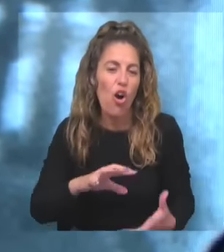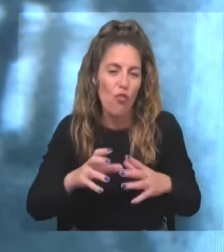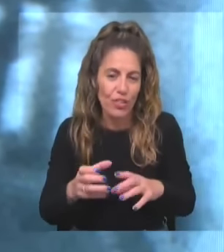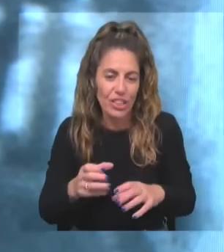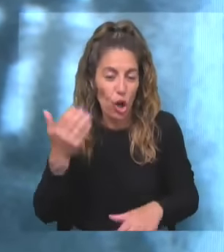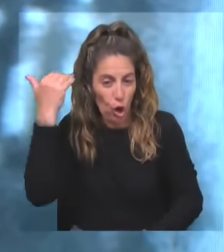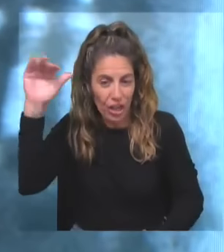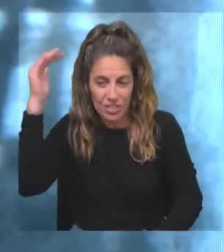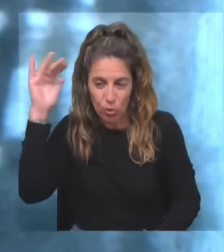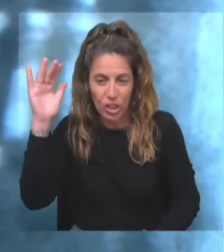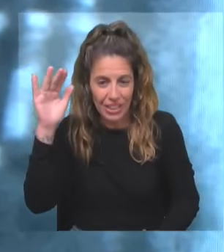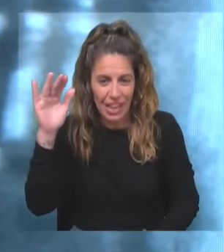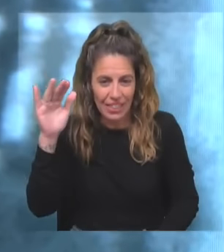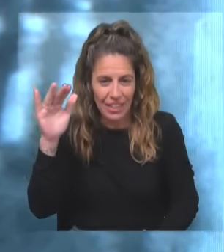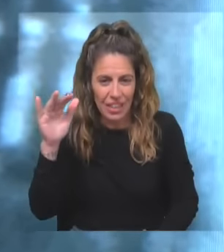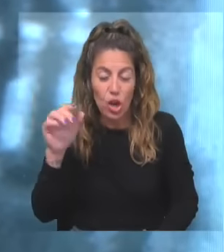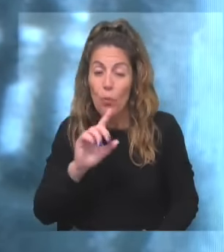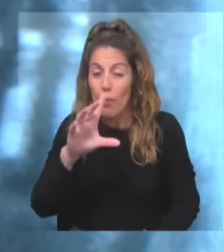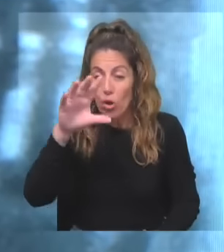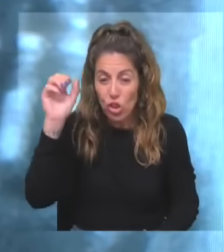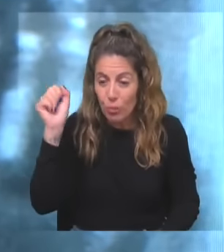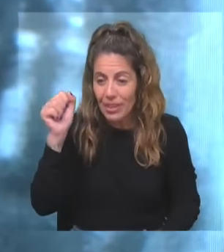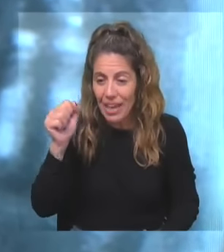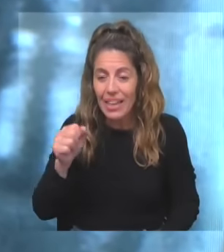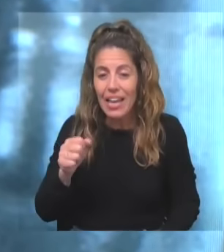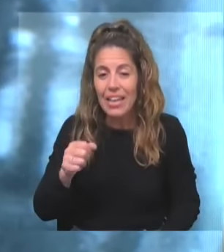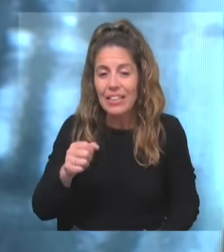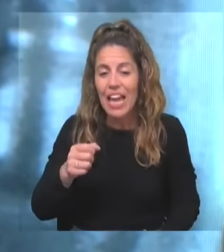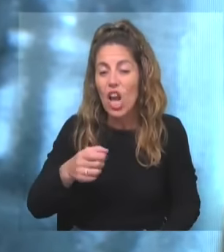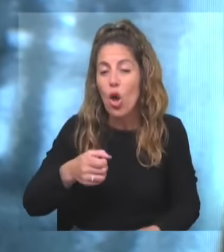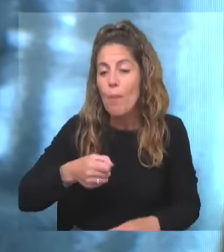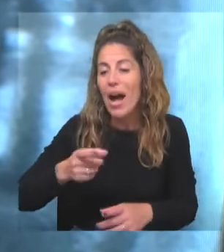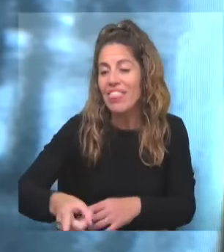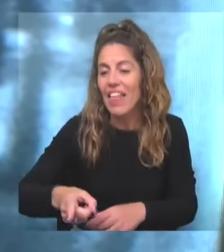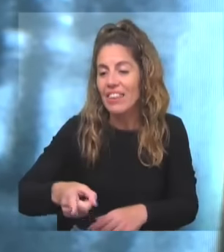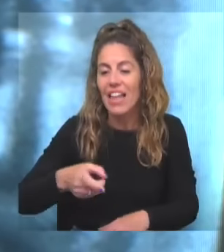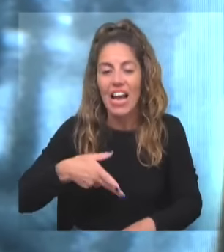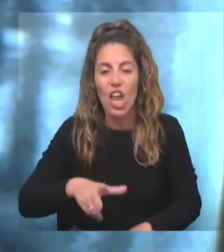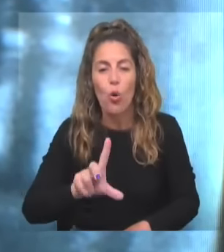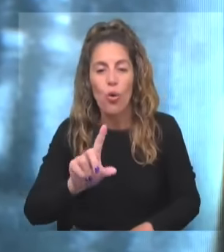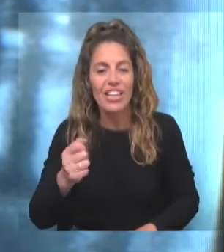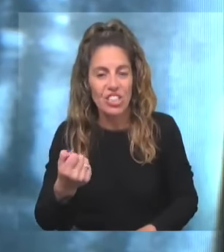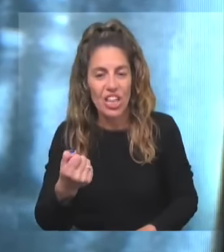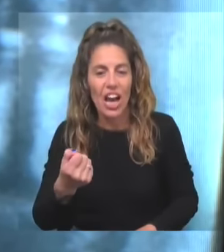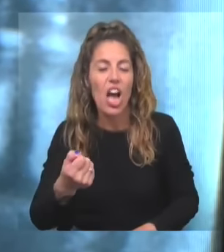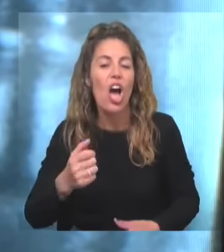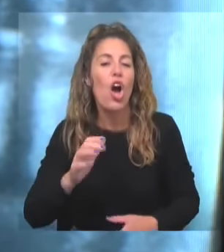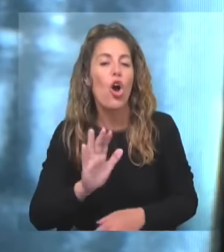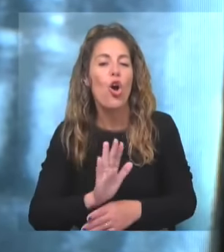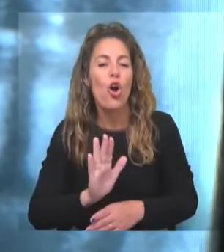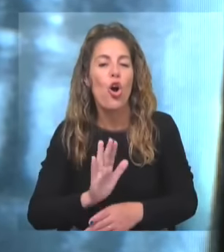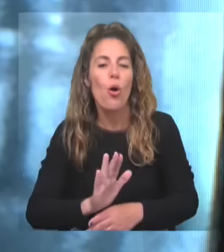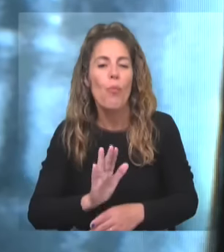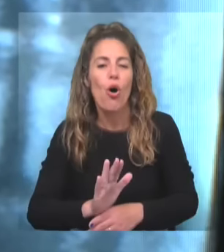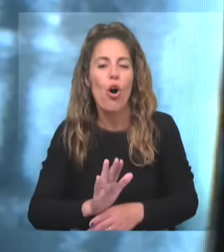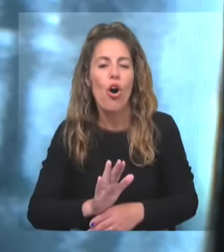autoridades, no nos podemos olvidar que un poco lo mandan a La Huella como una suerte de